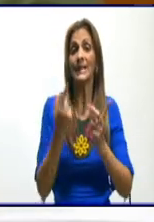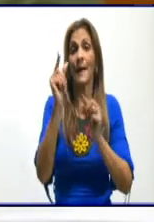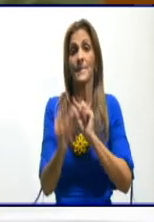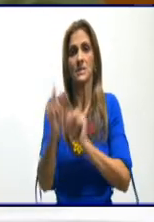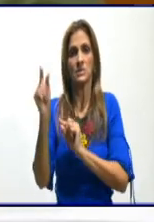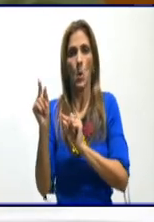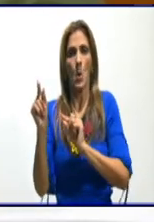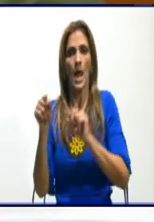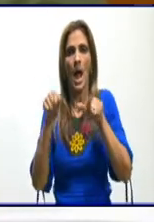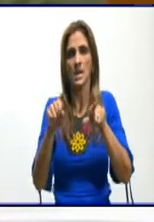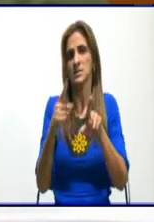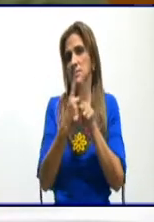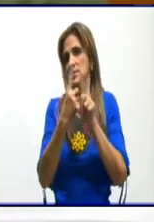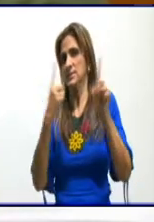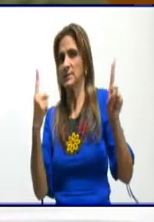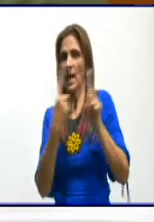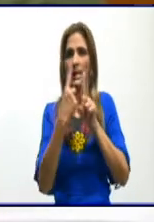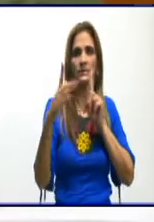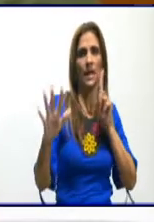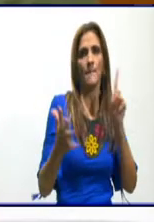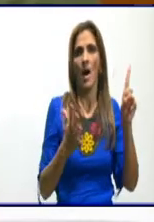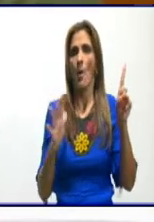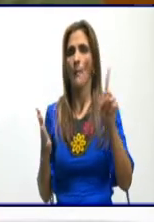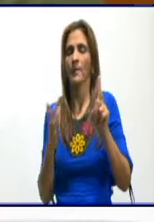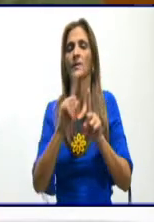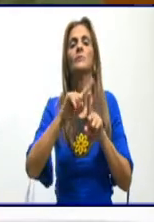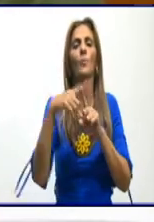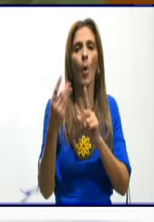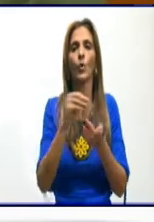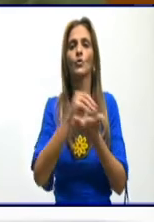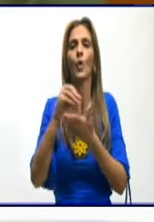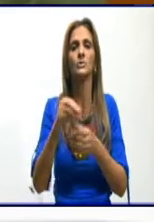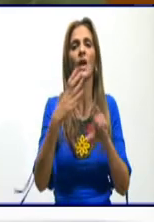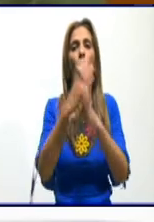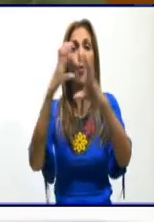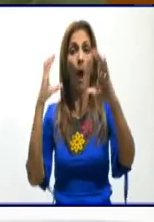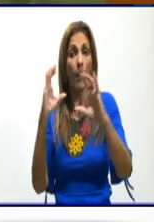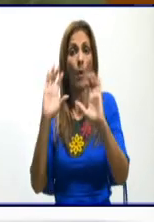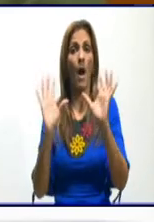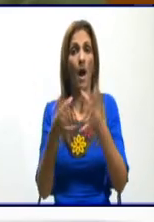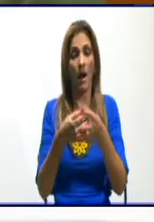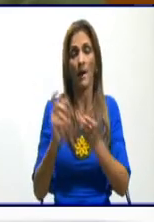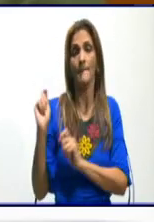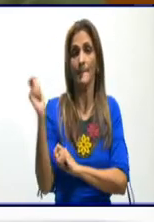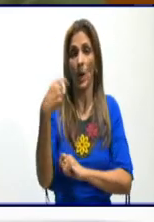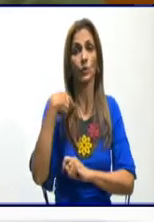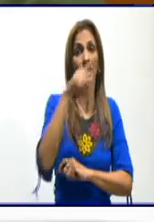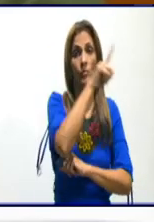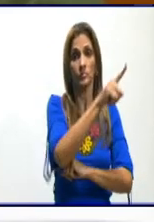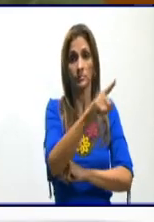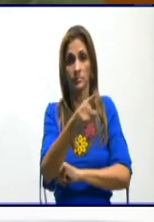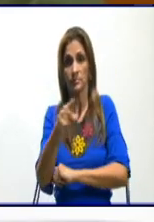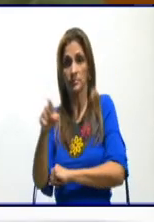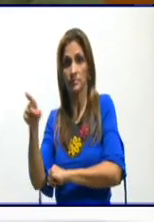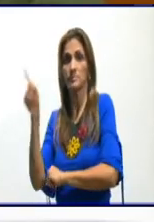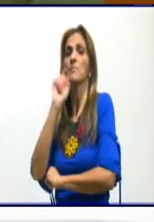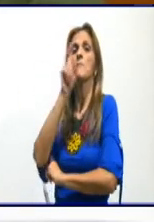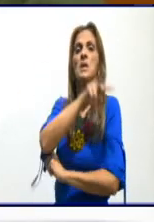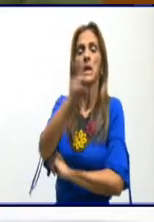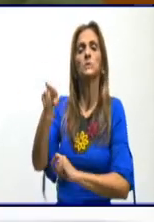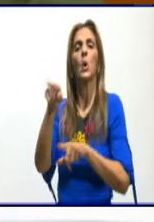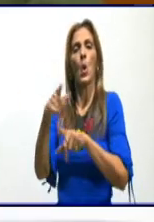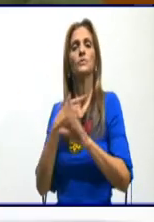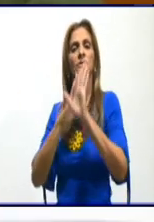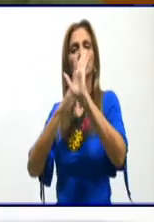orilla de las avenidas por donde transitó la guagua y lo que tenemos que hacer en estos momentos los granmenses